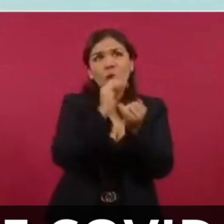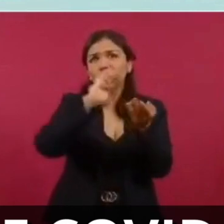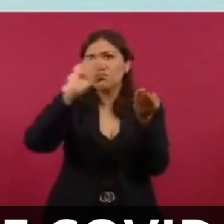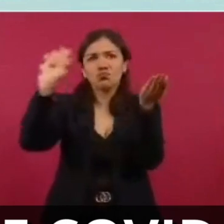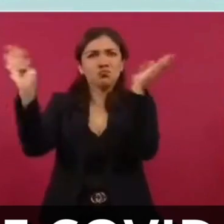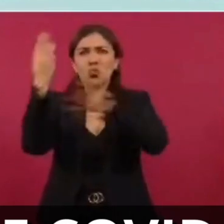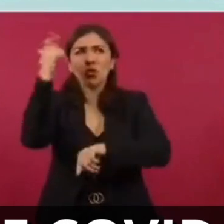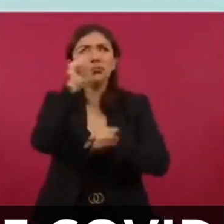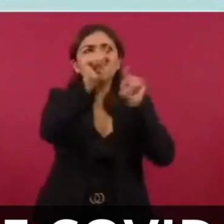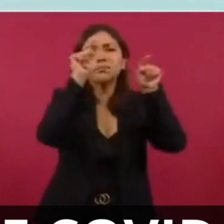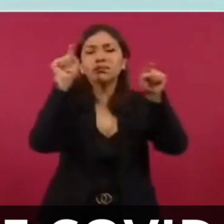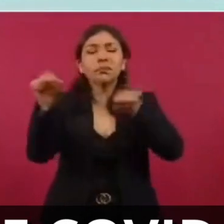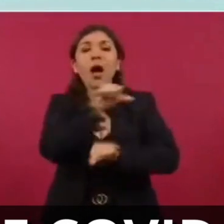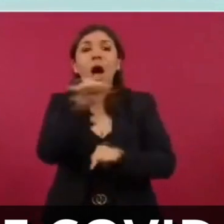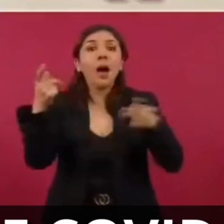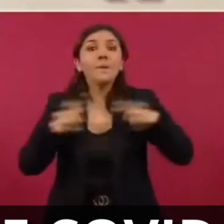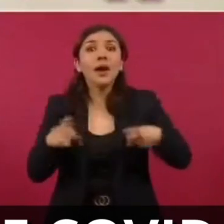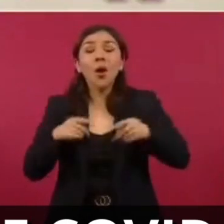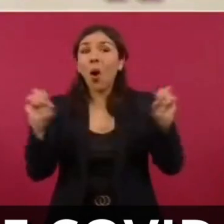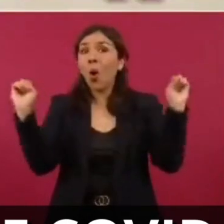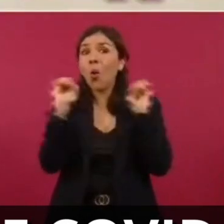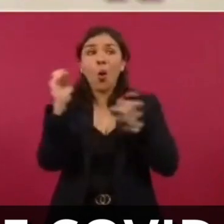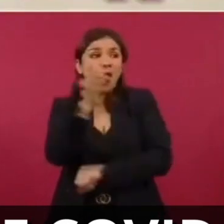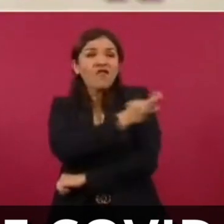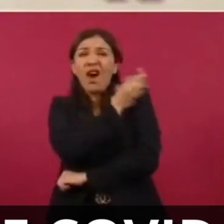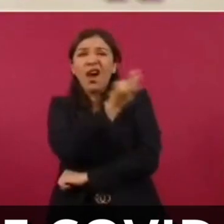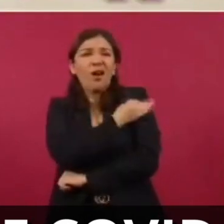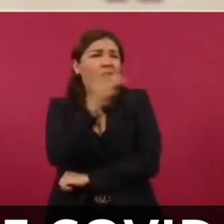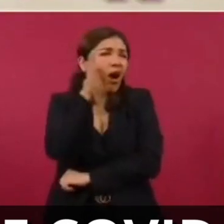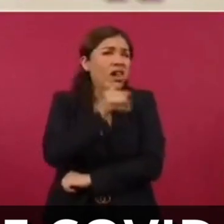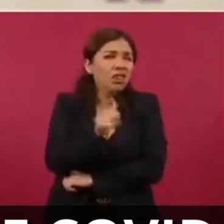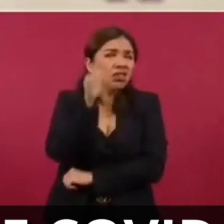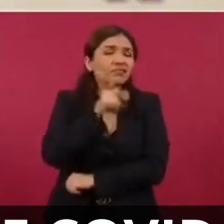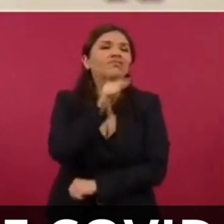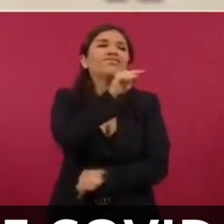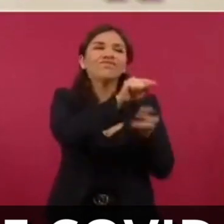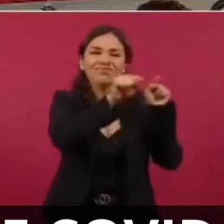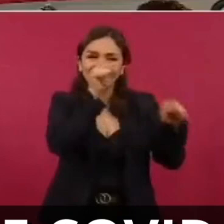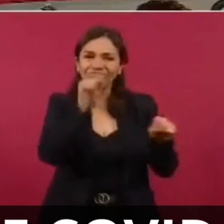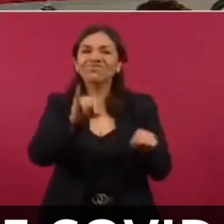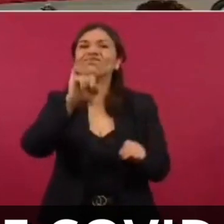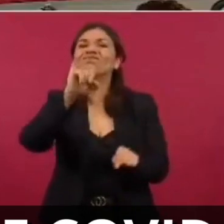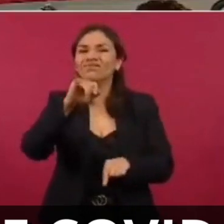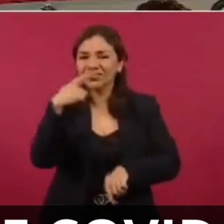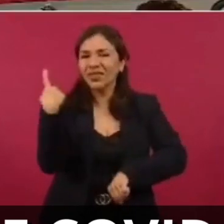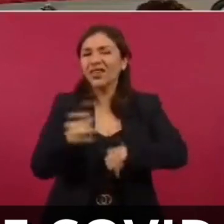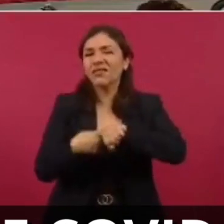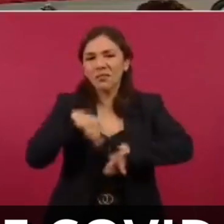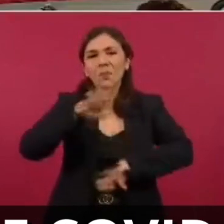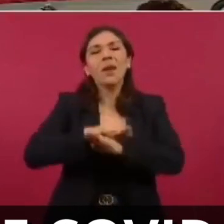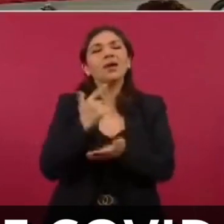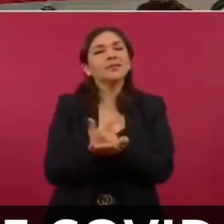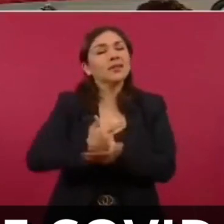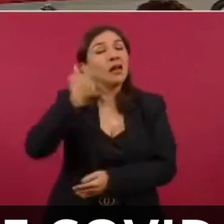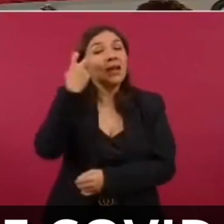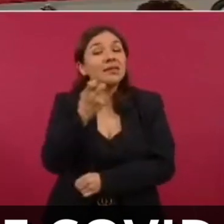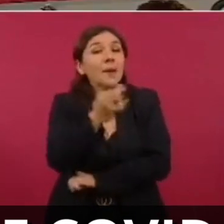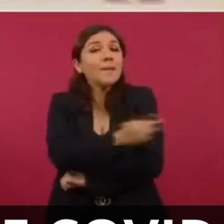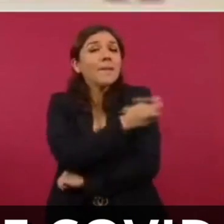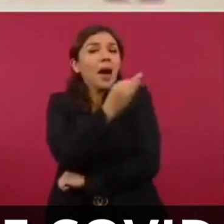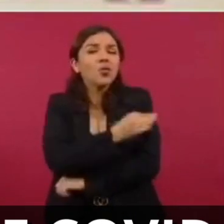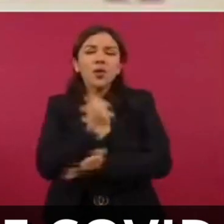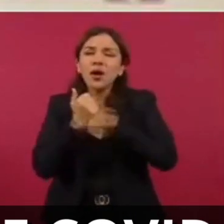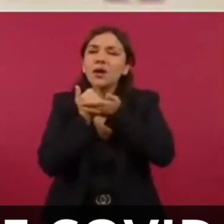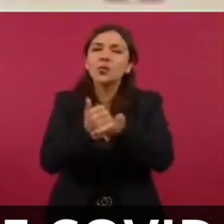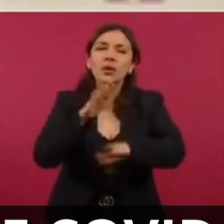mundo, las personas que no se han vacunado. Entonces, la vacuna sigue siendo un instrumento fundamental de reducción de